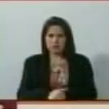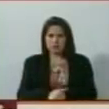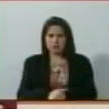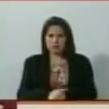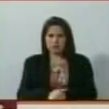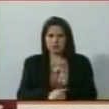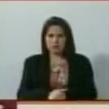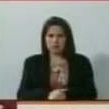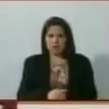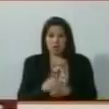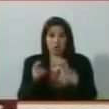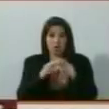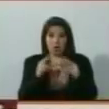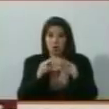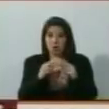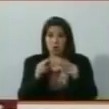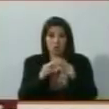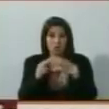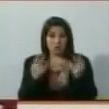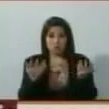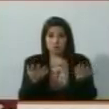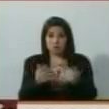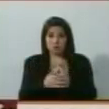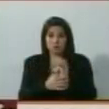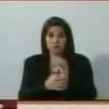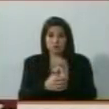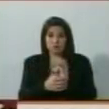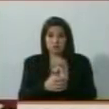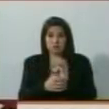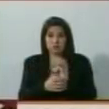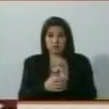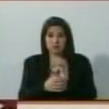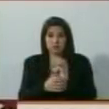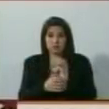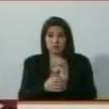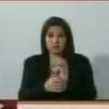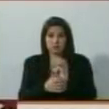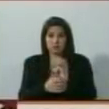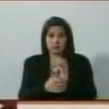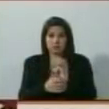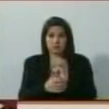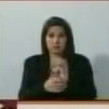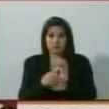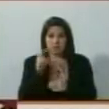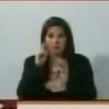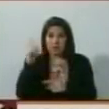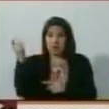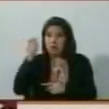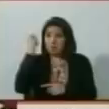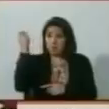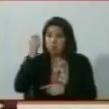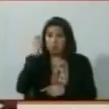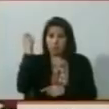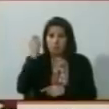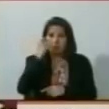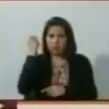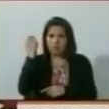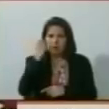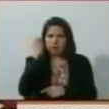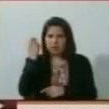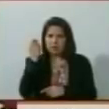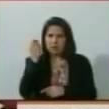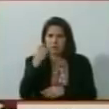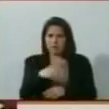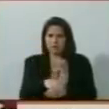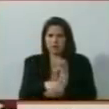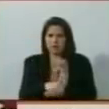No nos conoce. No sabe que de Angostura salió Bolívar, pasó por Apure buscando a Páez